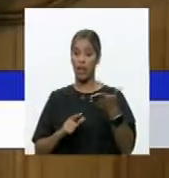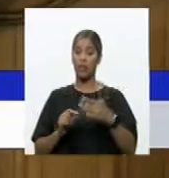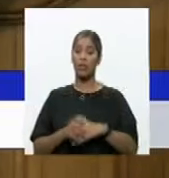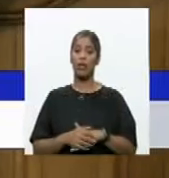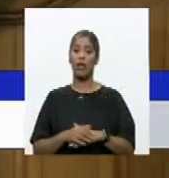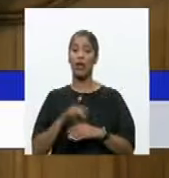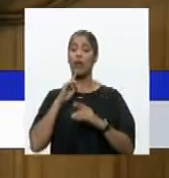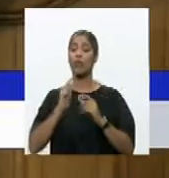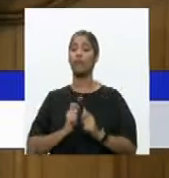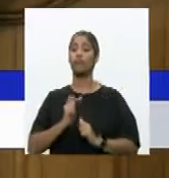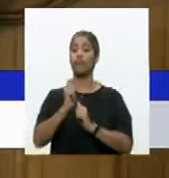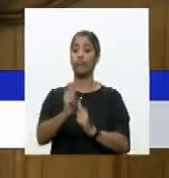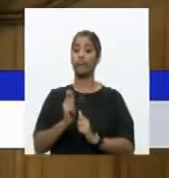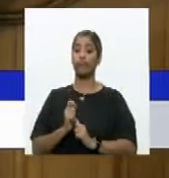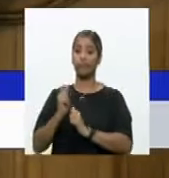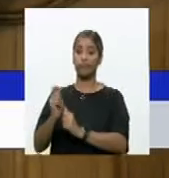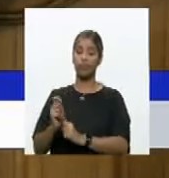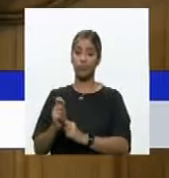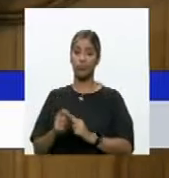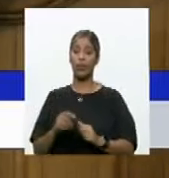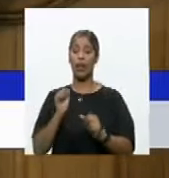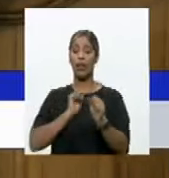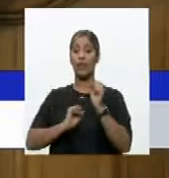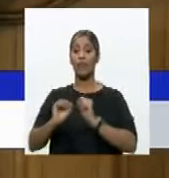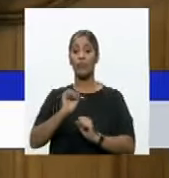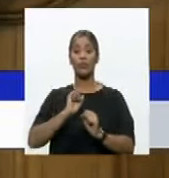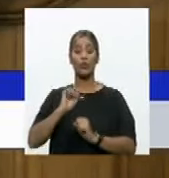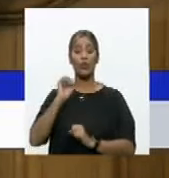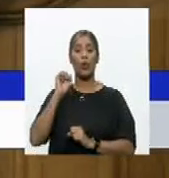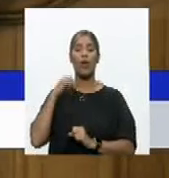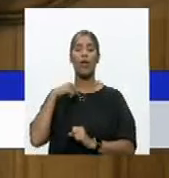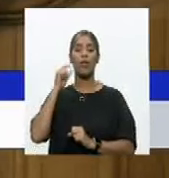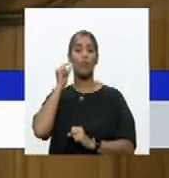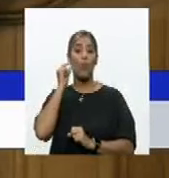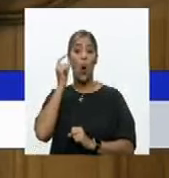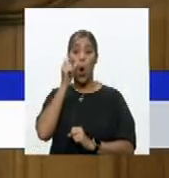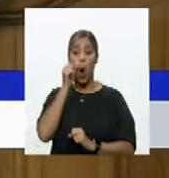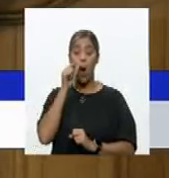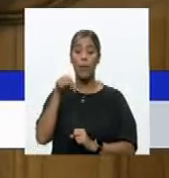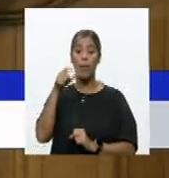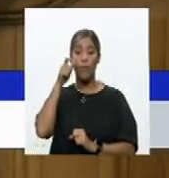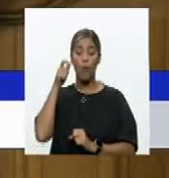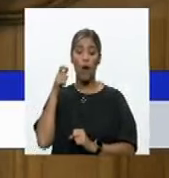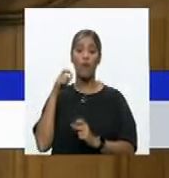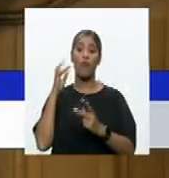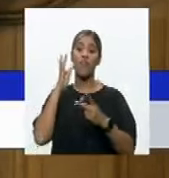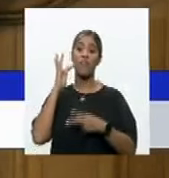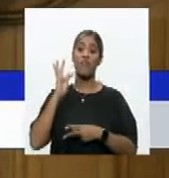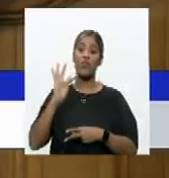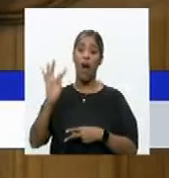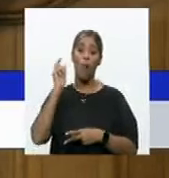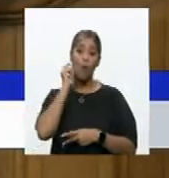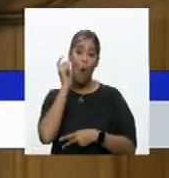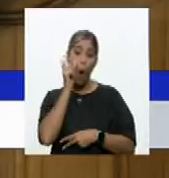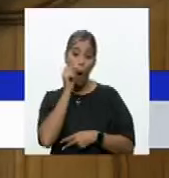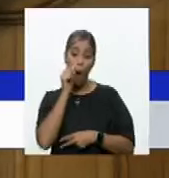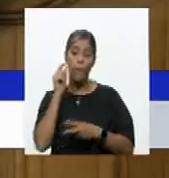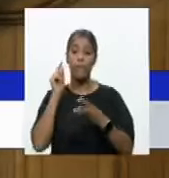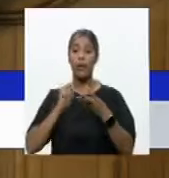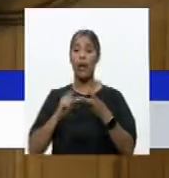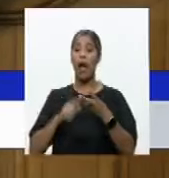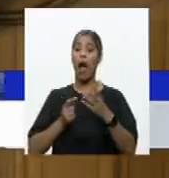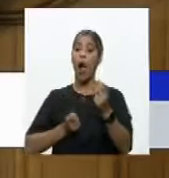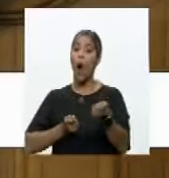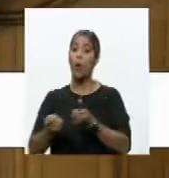para la designación del defensor o defensora del pueblo, el fiscal o la fiscal general y el contralor